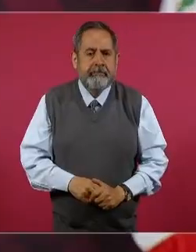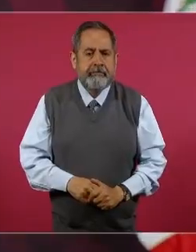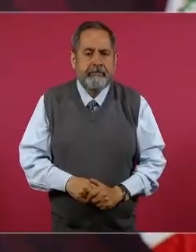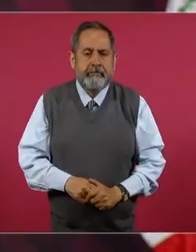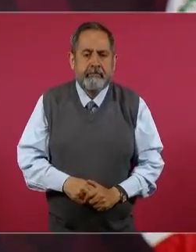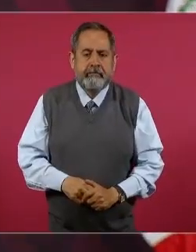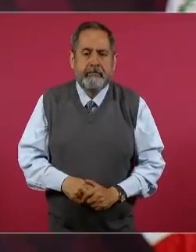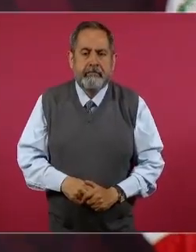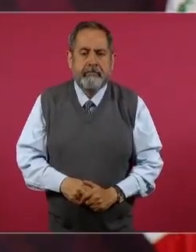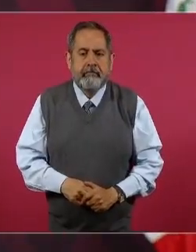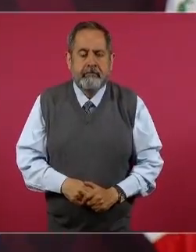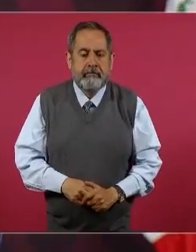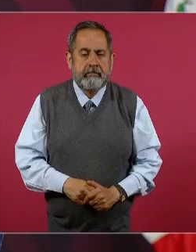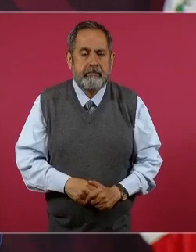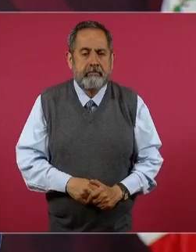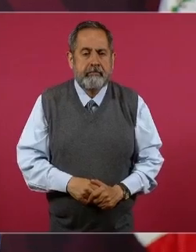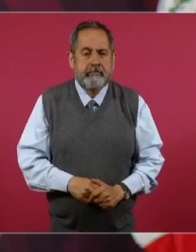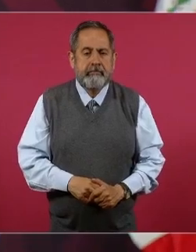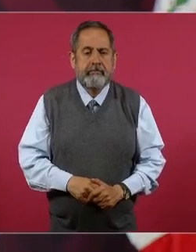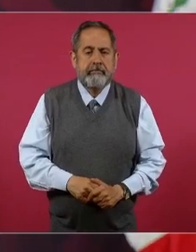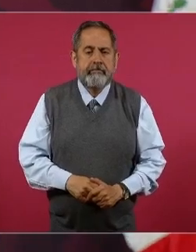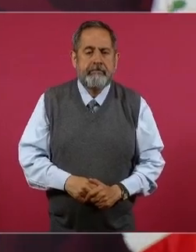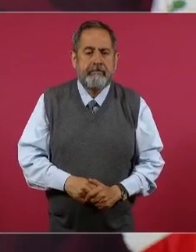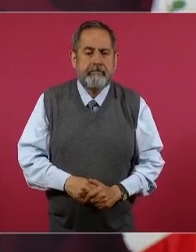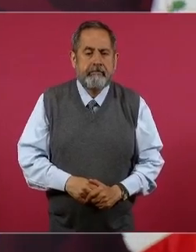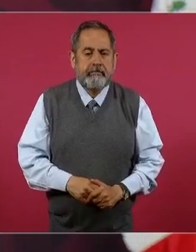pero sí debe de haber